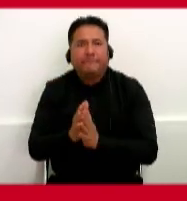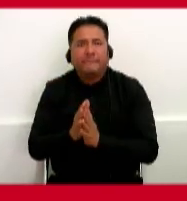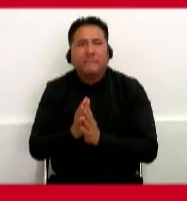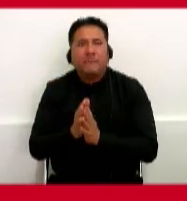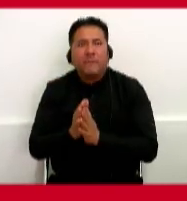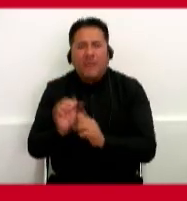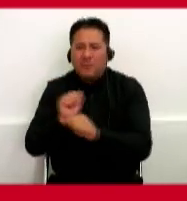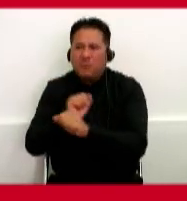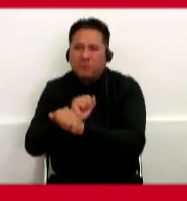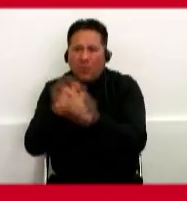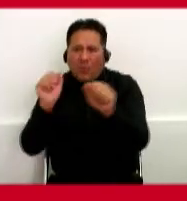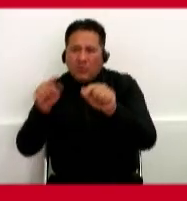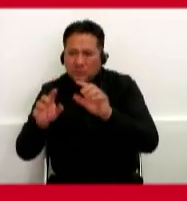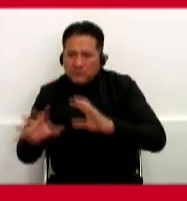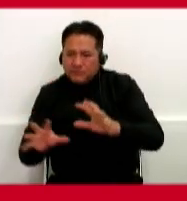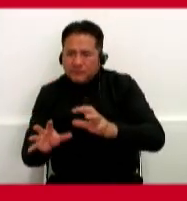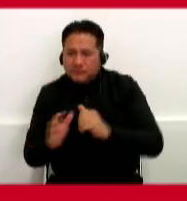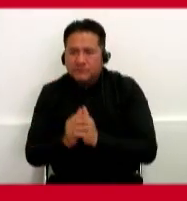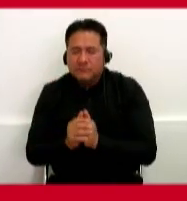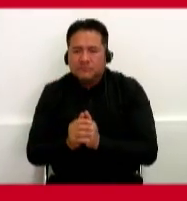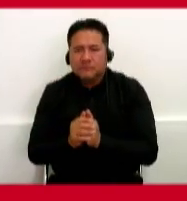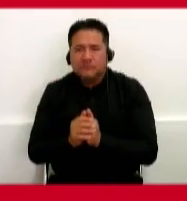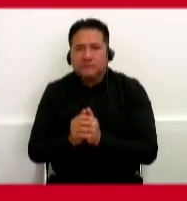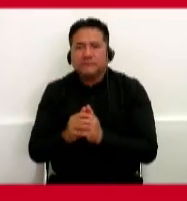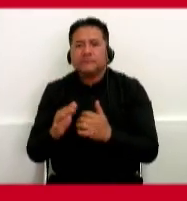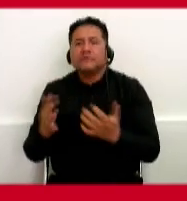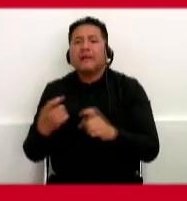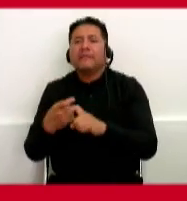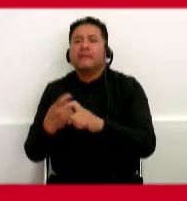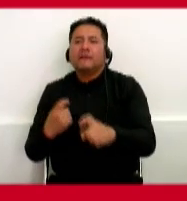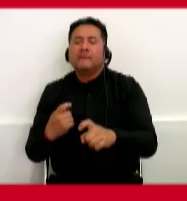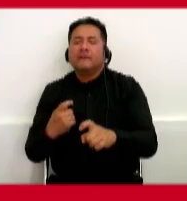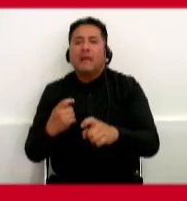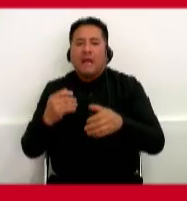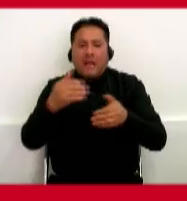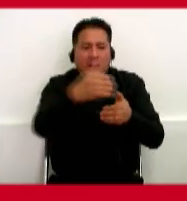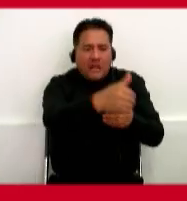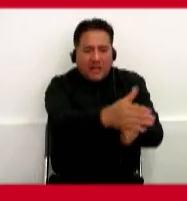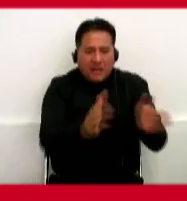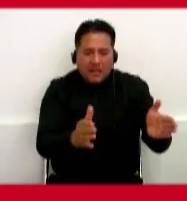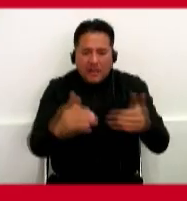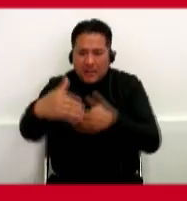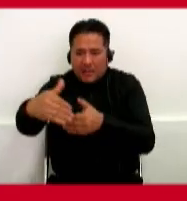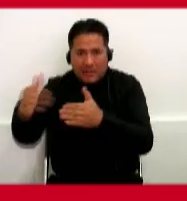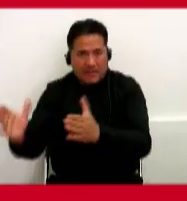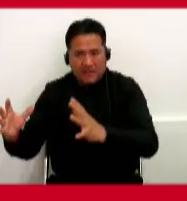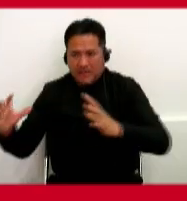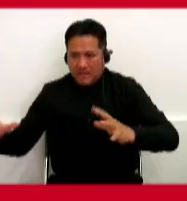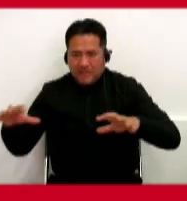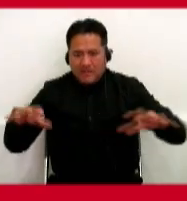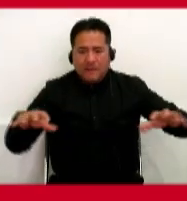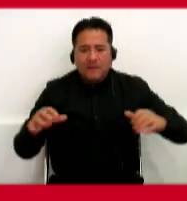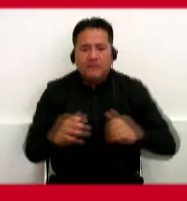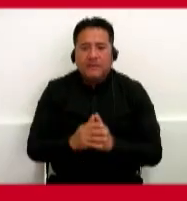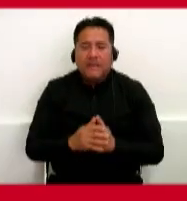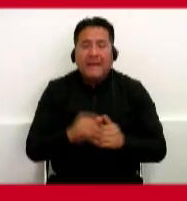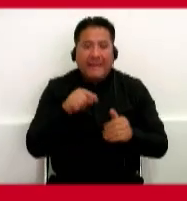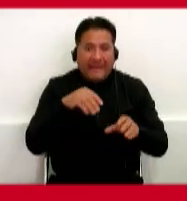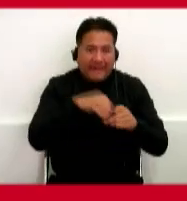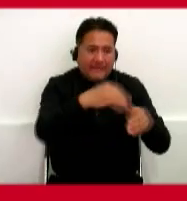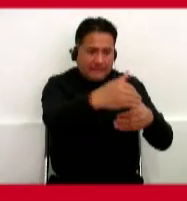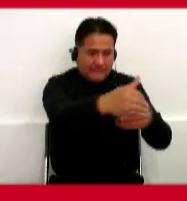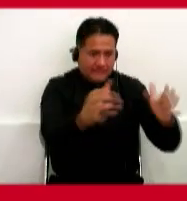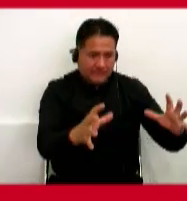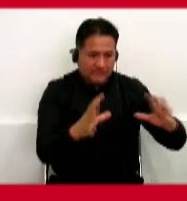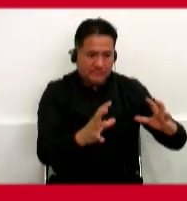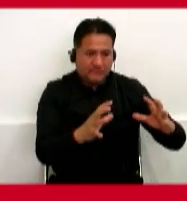con perforación en radial en positivo desde cámaras que preparamos en el nivel base. A estas cámaras,